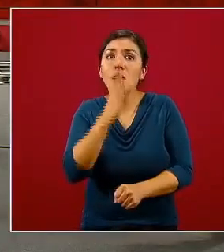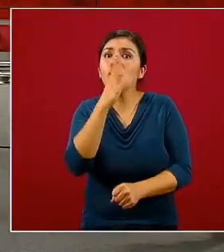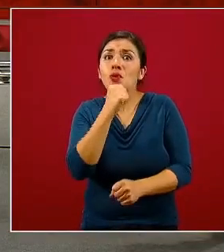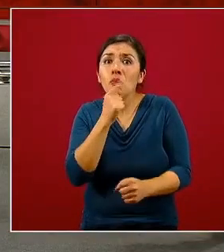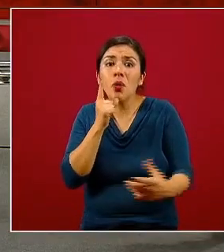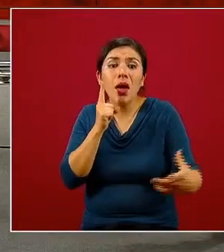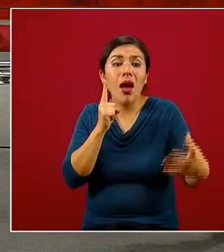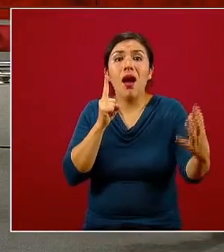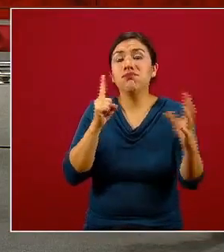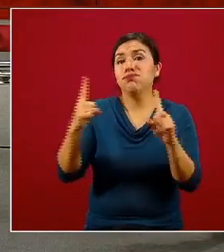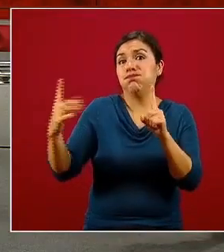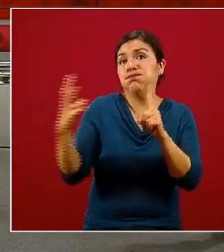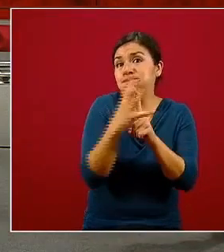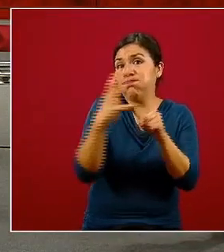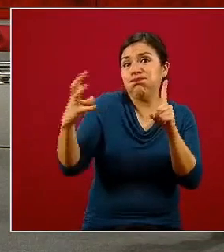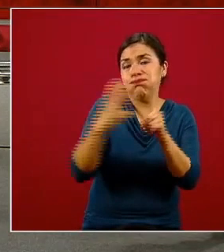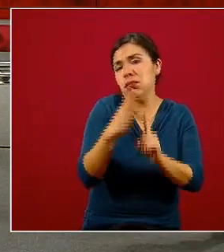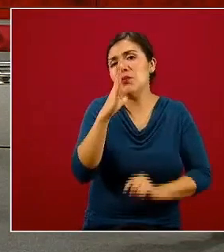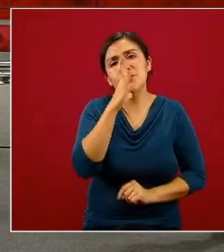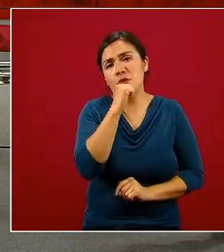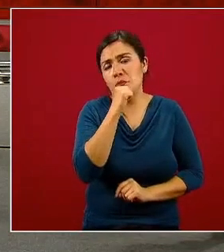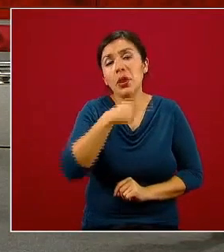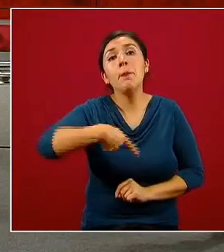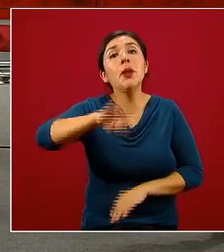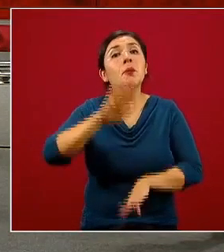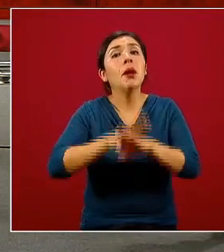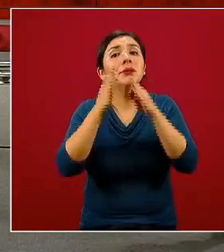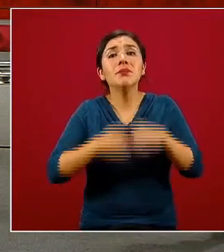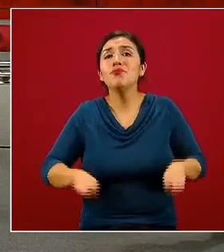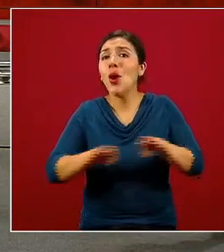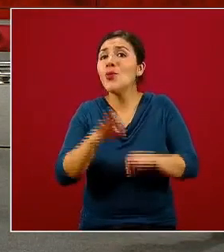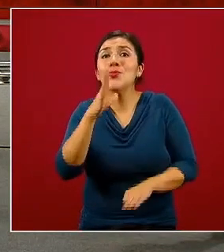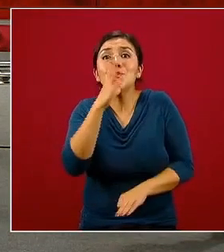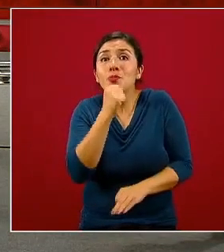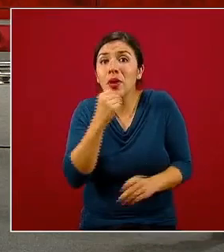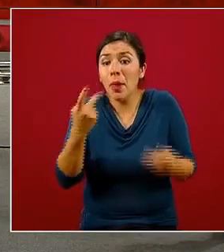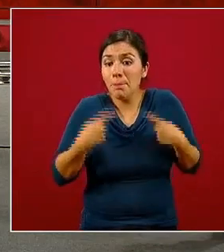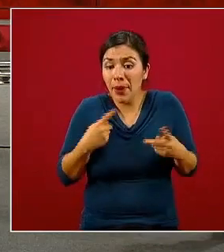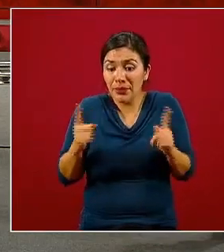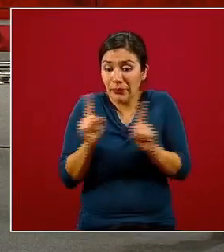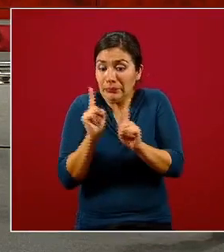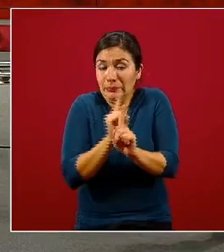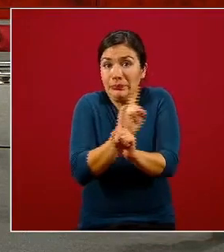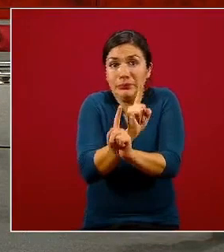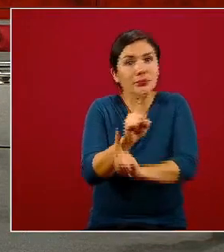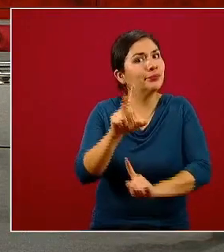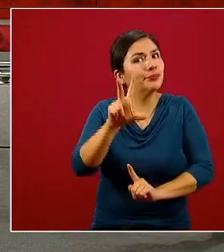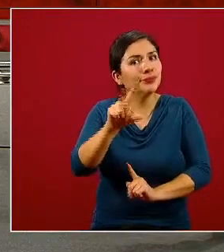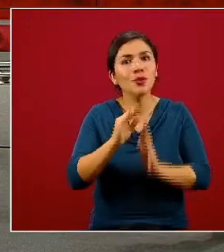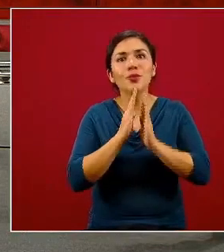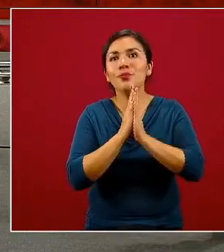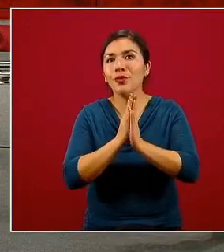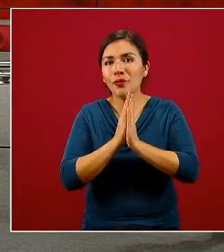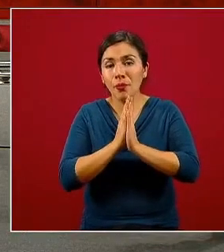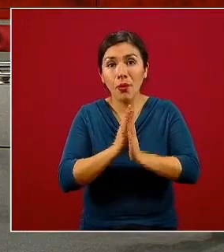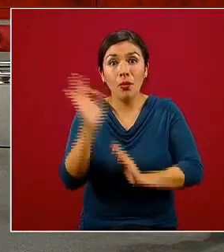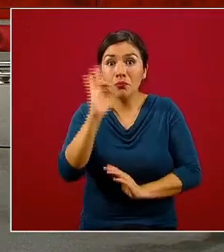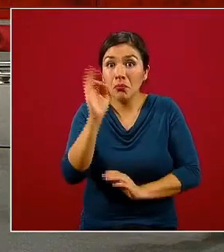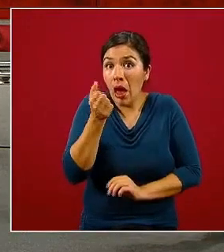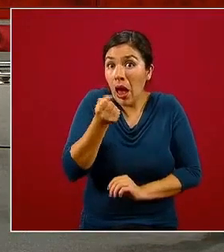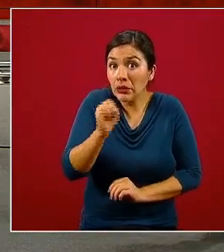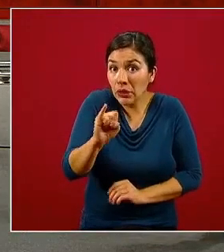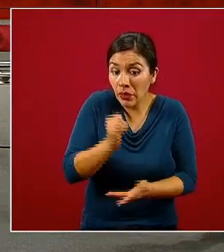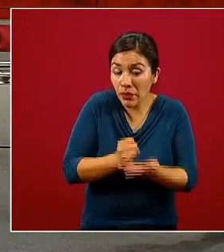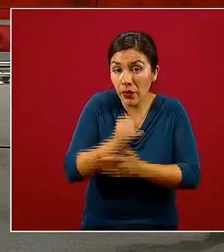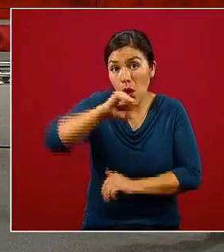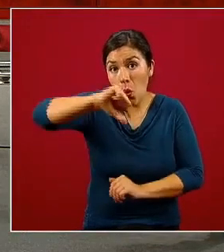pueden acercar a él, pero muy importante, no se pueden acercar entre sí. Pedimos eso, por favor, que si así se decide hoy